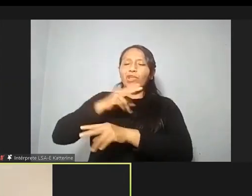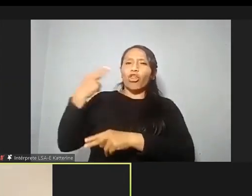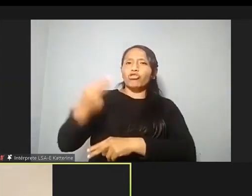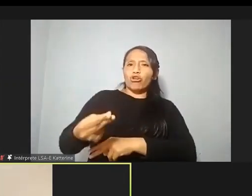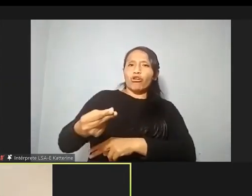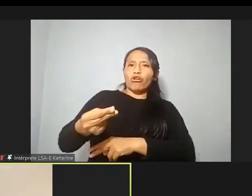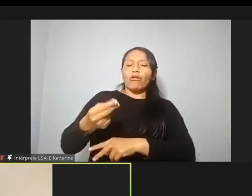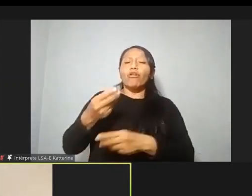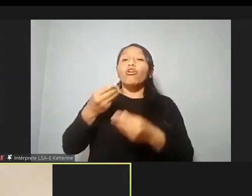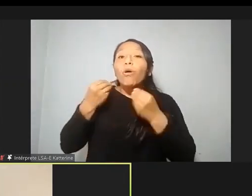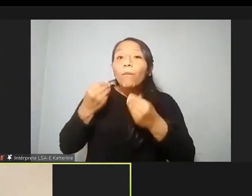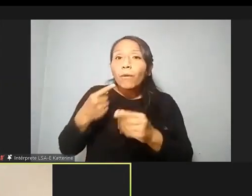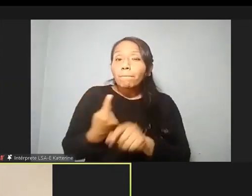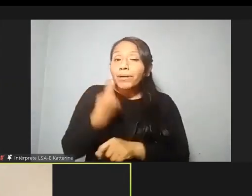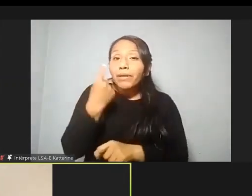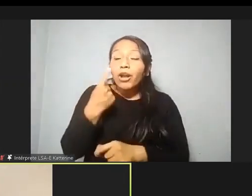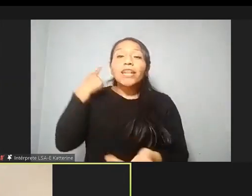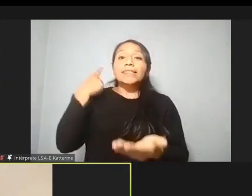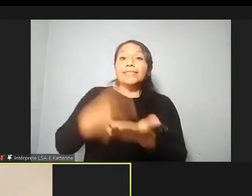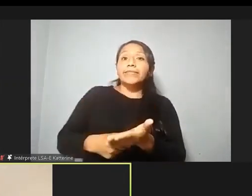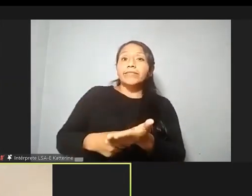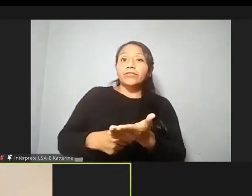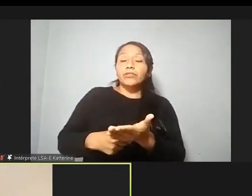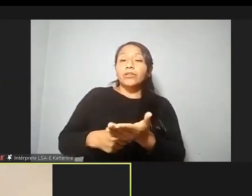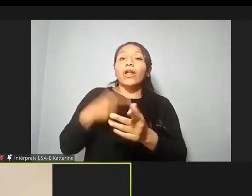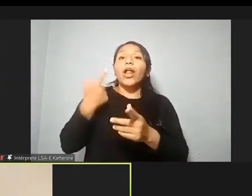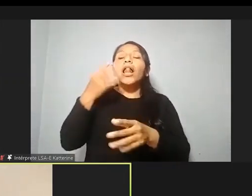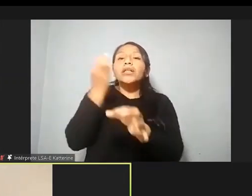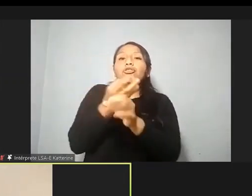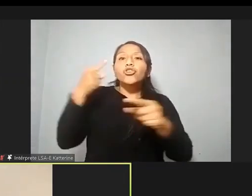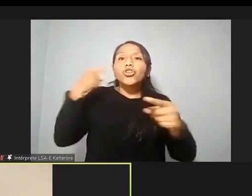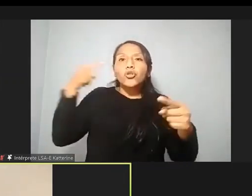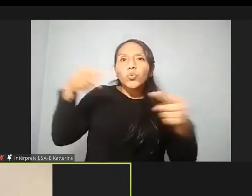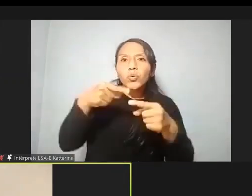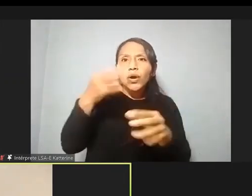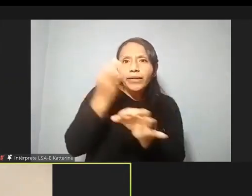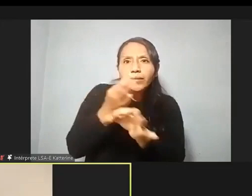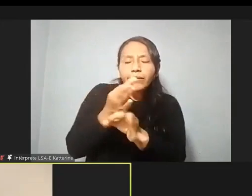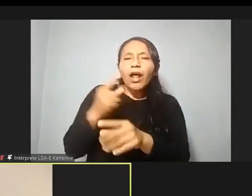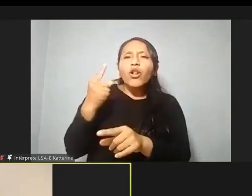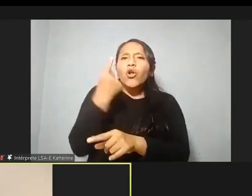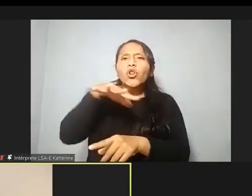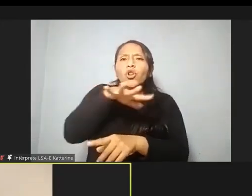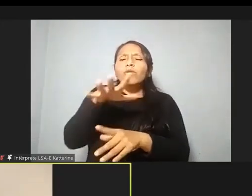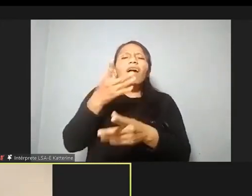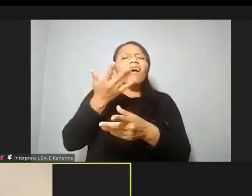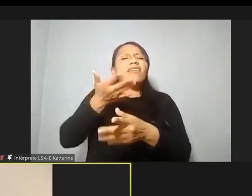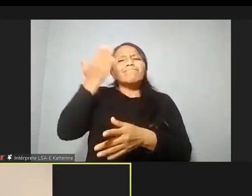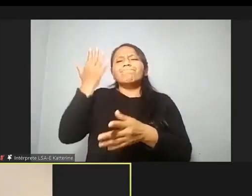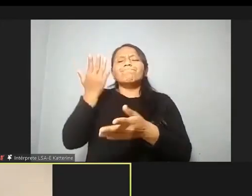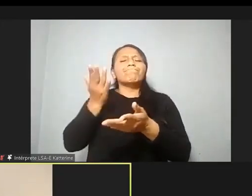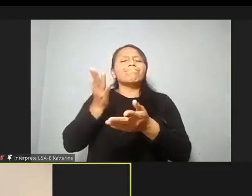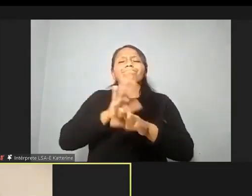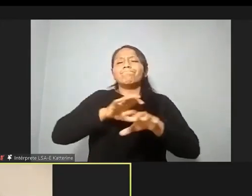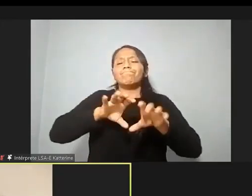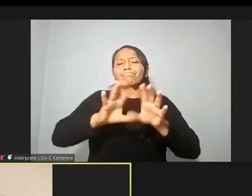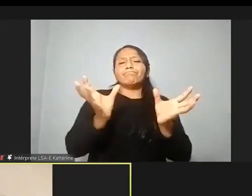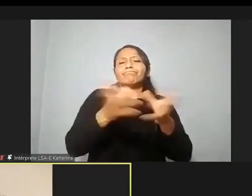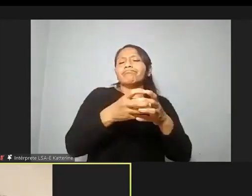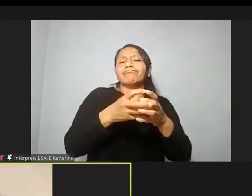decisiones. Las instituciones educativas fueron uno de los espacios de mayor segregación con respecto a la inclusión